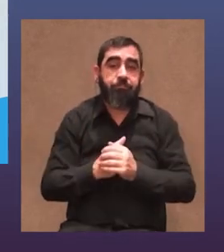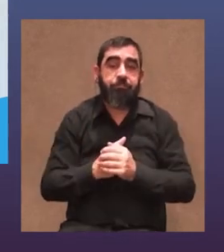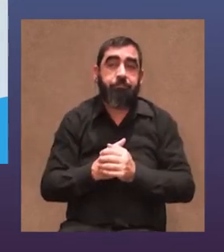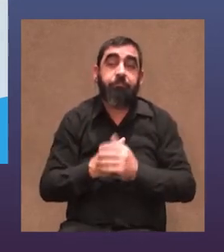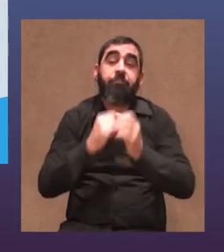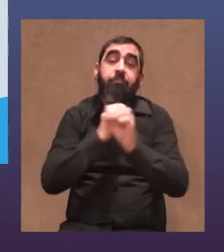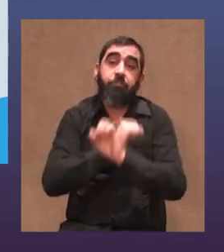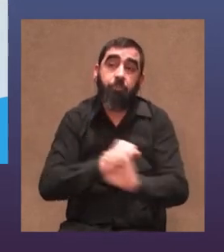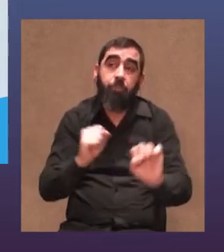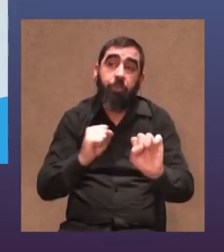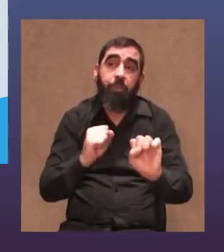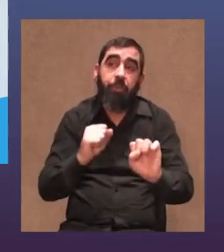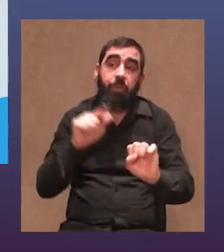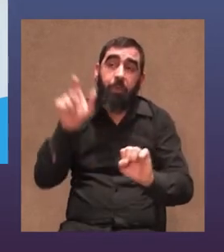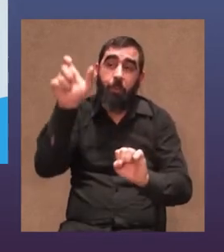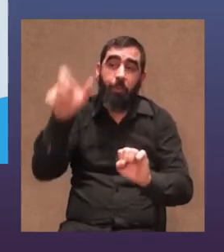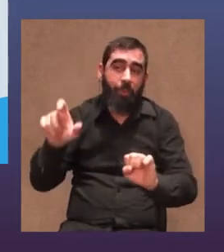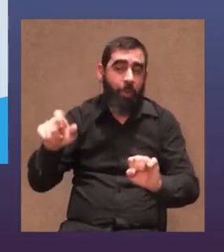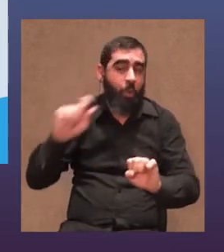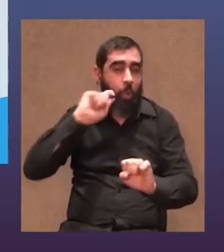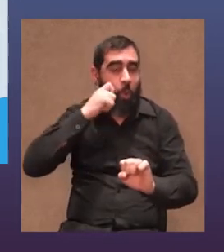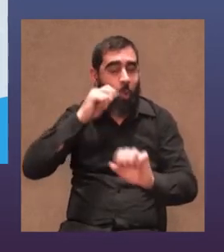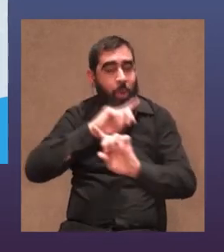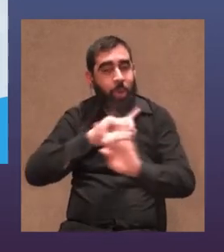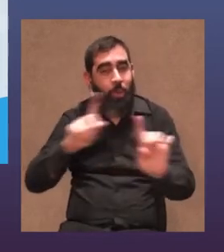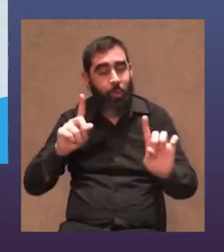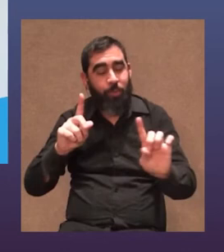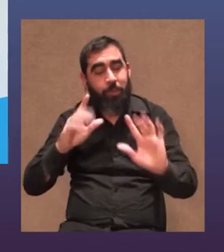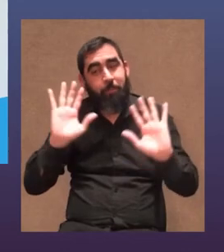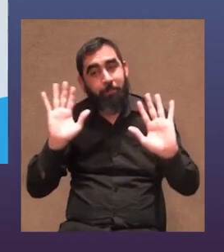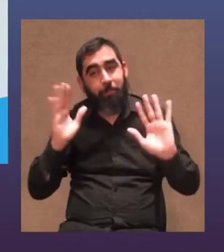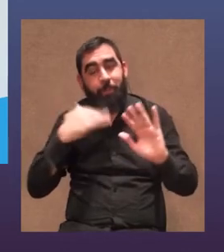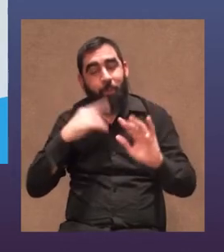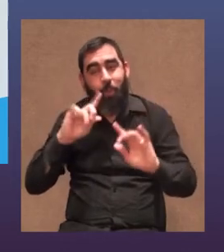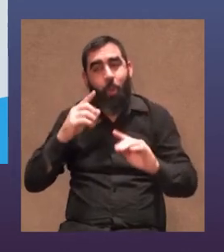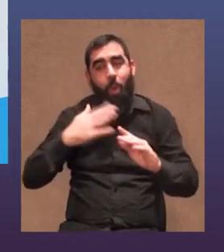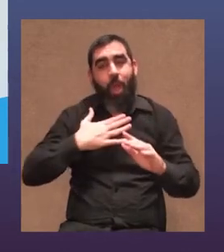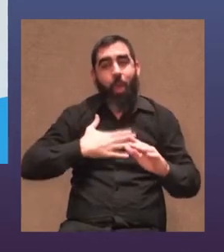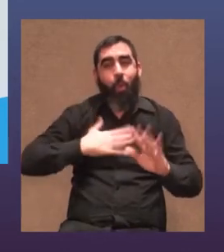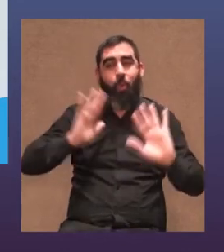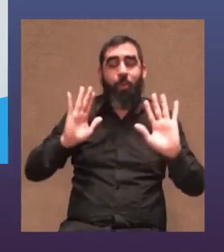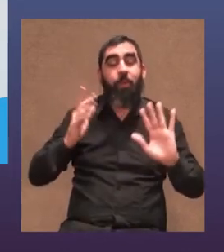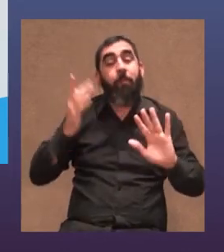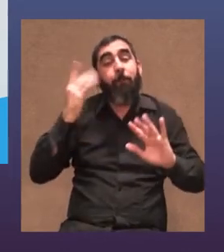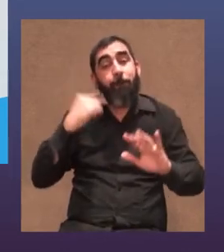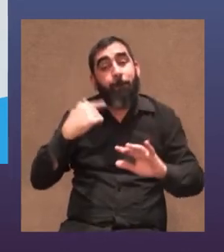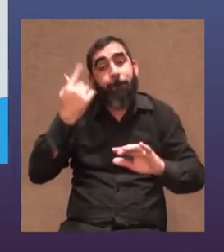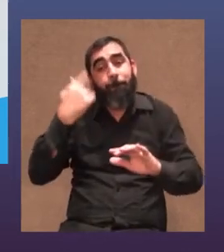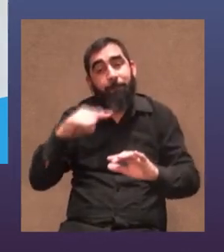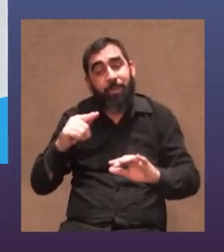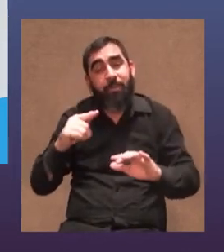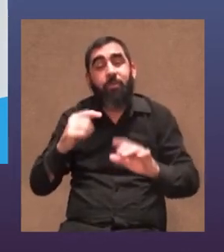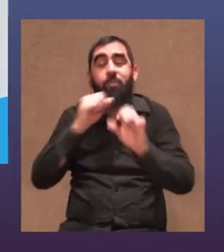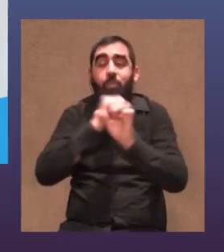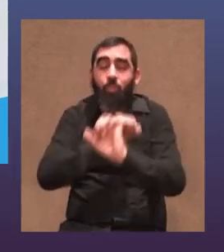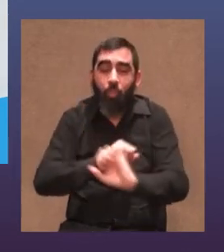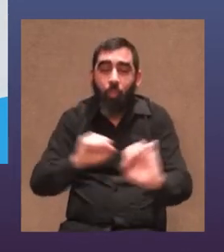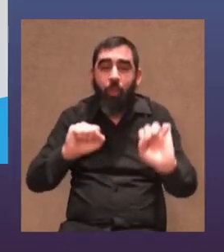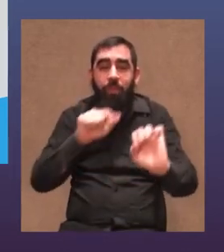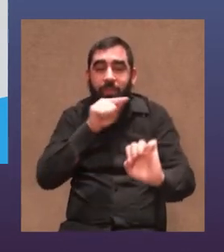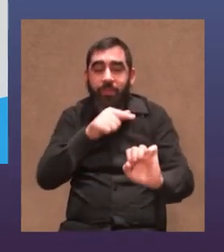Quizá a Margarita no le va a gustar, no esté de acuerdo en lo que diga, pero es quizá el instrumento